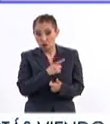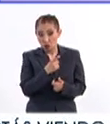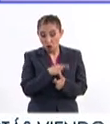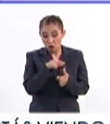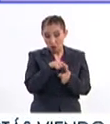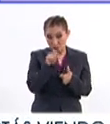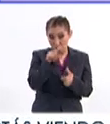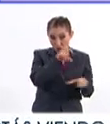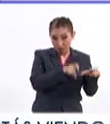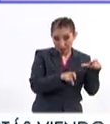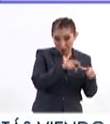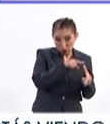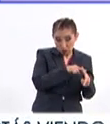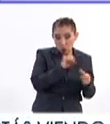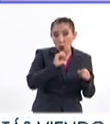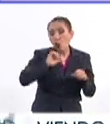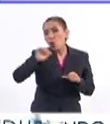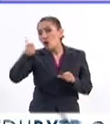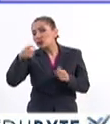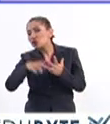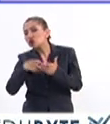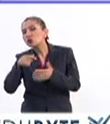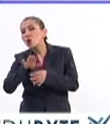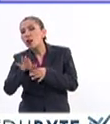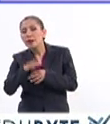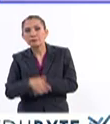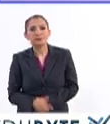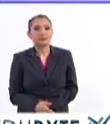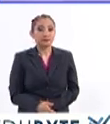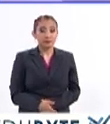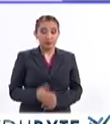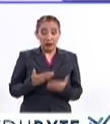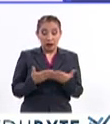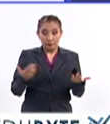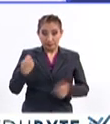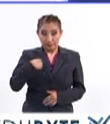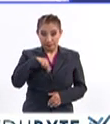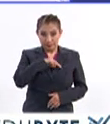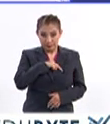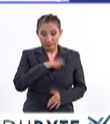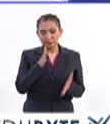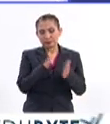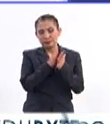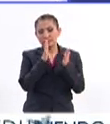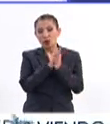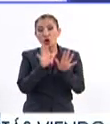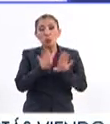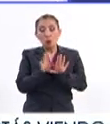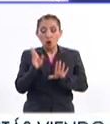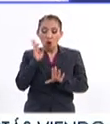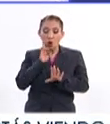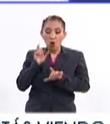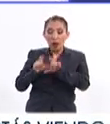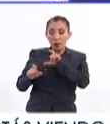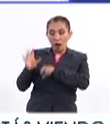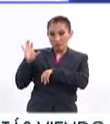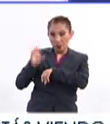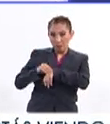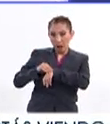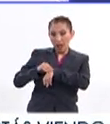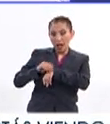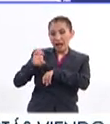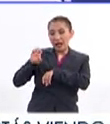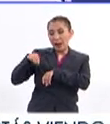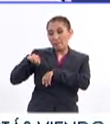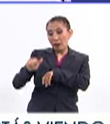los elementos que contaminan o hay otros? Mira, al día de hoy nosotros participamos como un laboratorio acreditado ante la